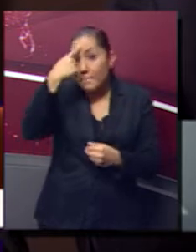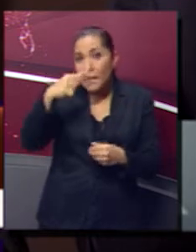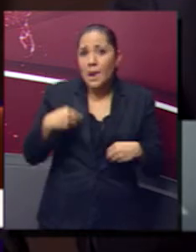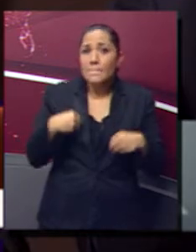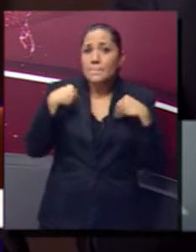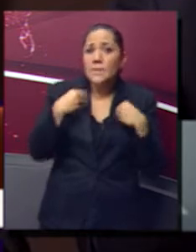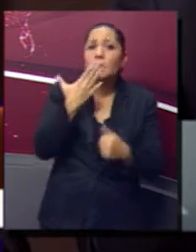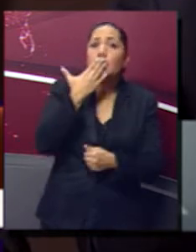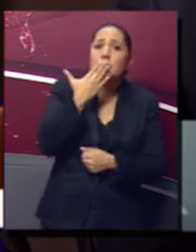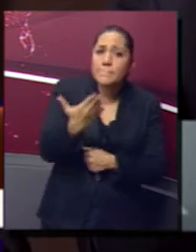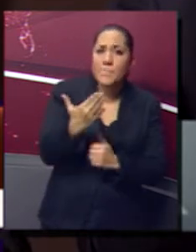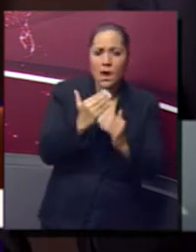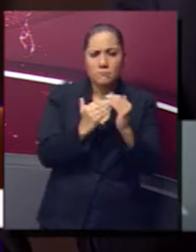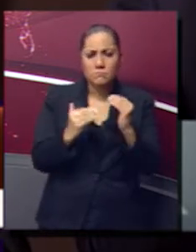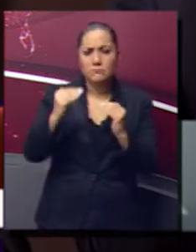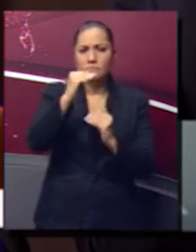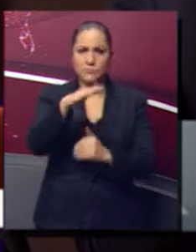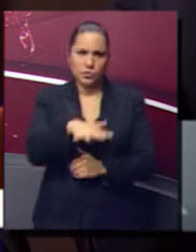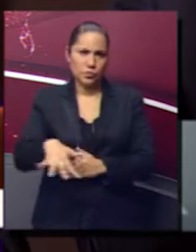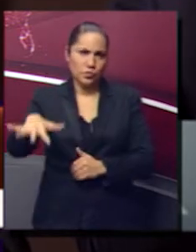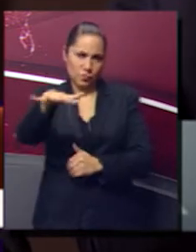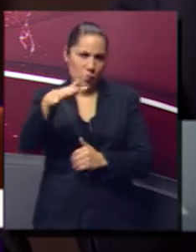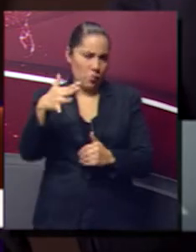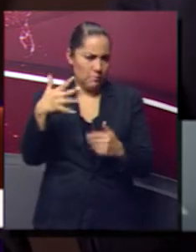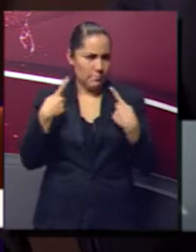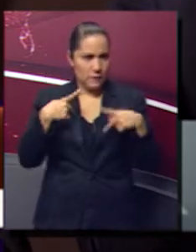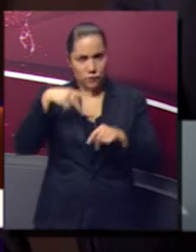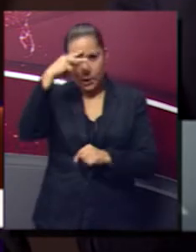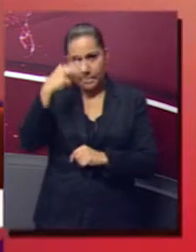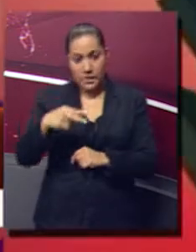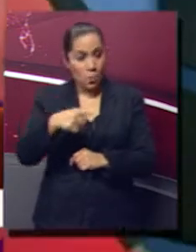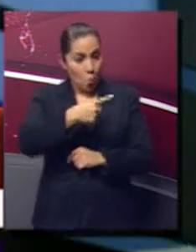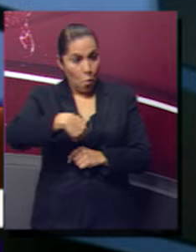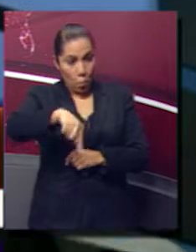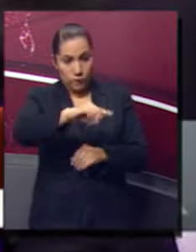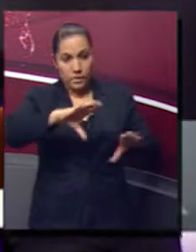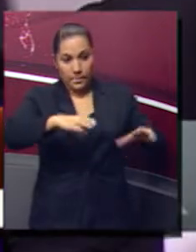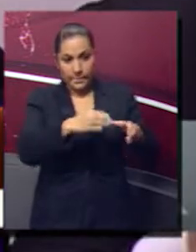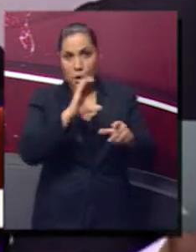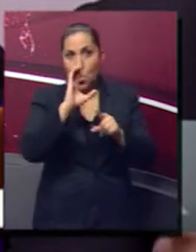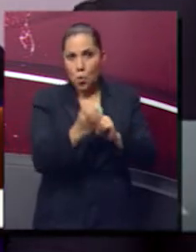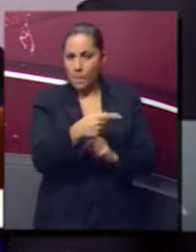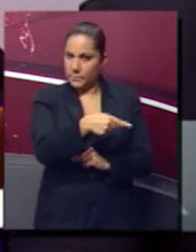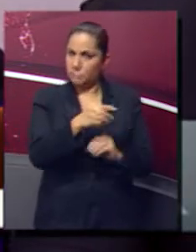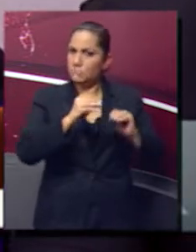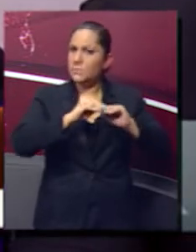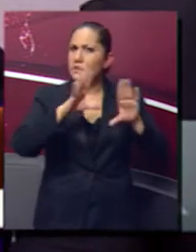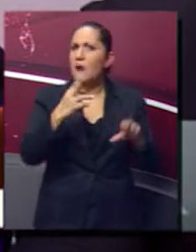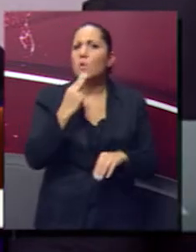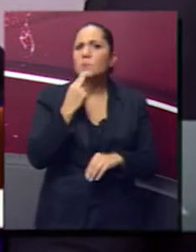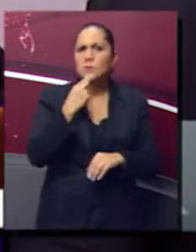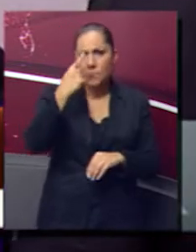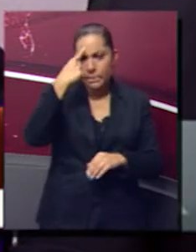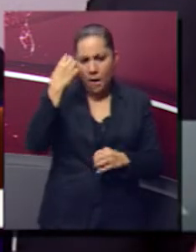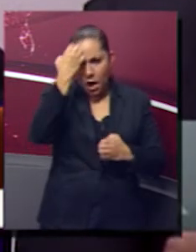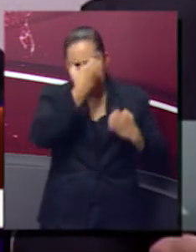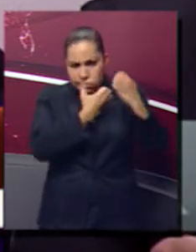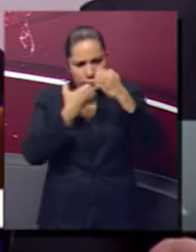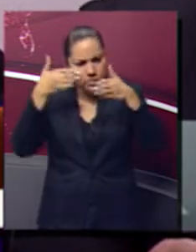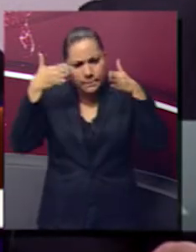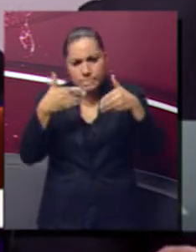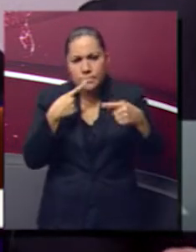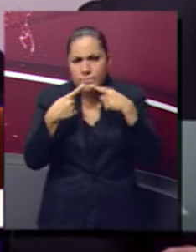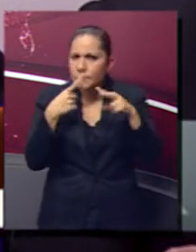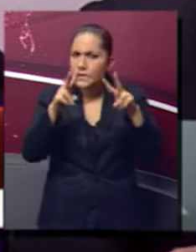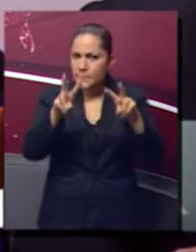ustedes como consejo van a ayudar muchísimo, van a coadyuvar. Entonces el gran reto es no repetir el error de hace